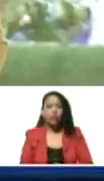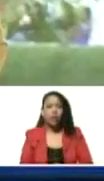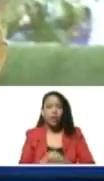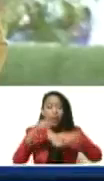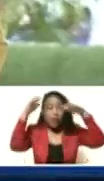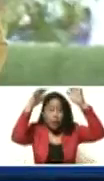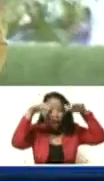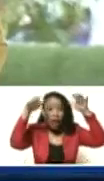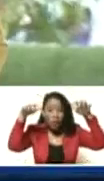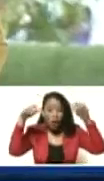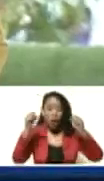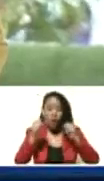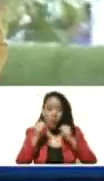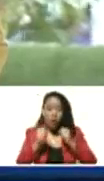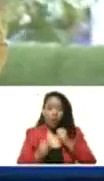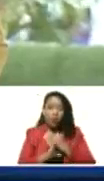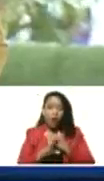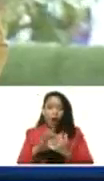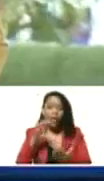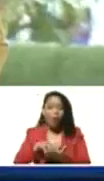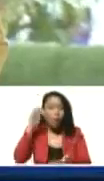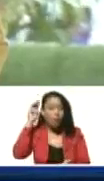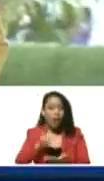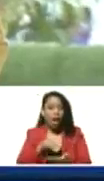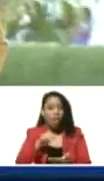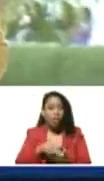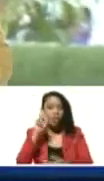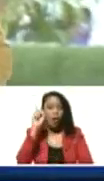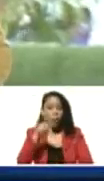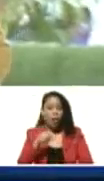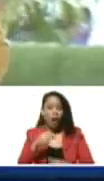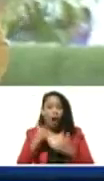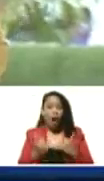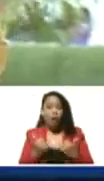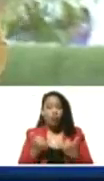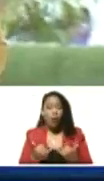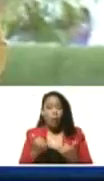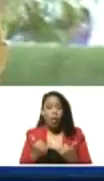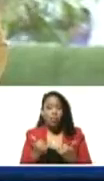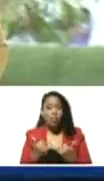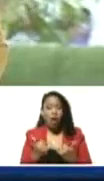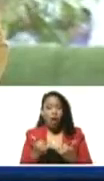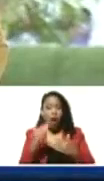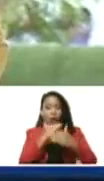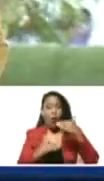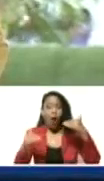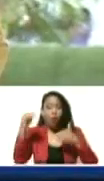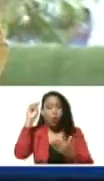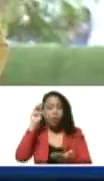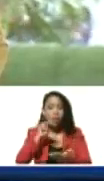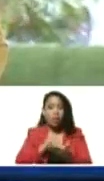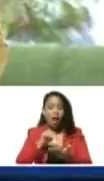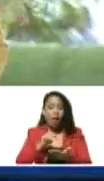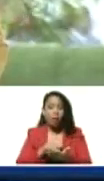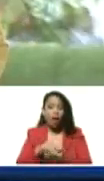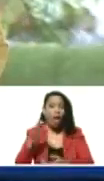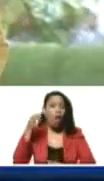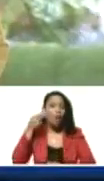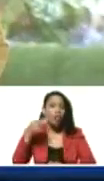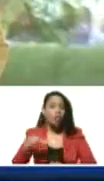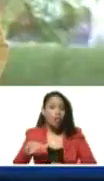lluvia le ha metido duro también al estado Miranda. Recientemente, en los altos mirandinos, en